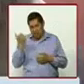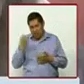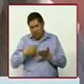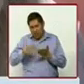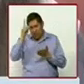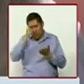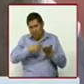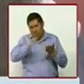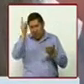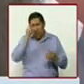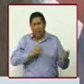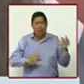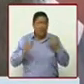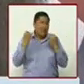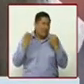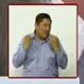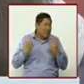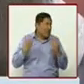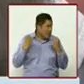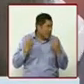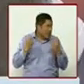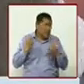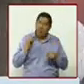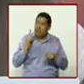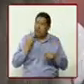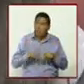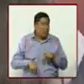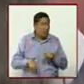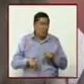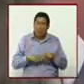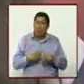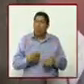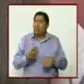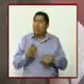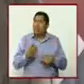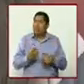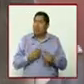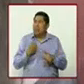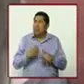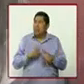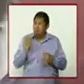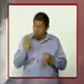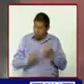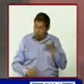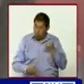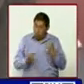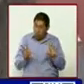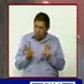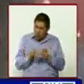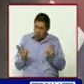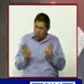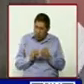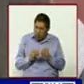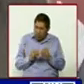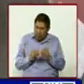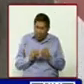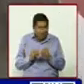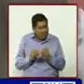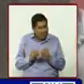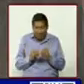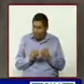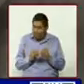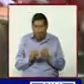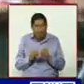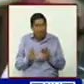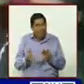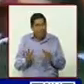probar química? Intentamos, pero no pudimos a principios. Y al último quisimos, o sea, reunirnos, pero yo creo